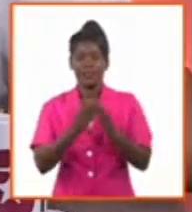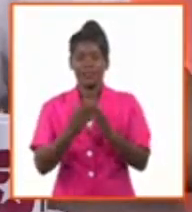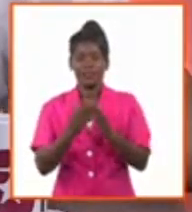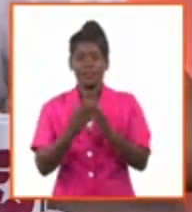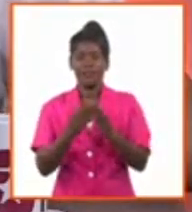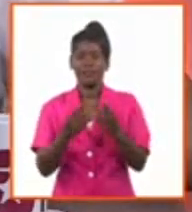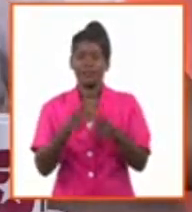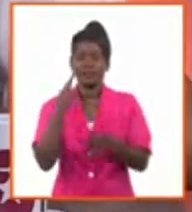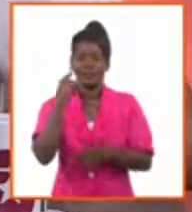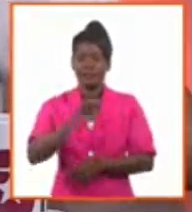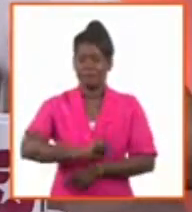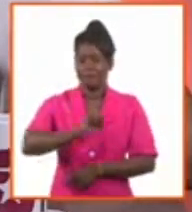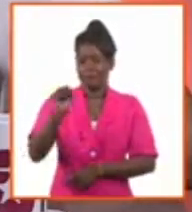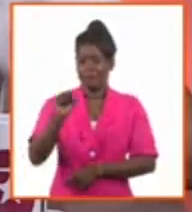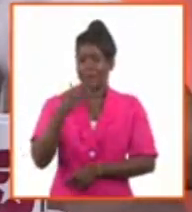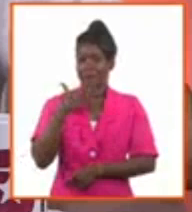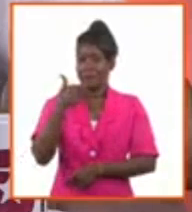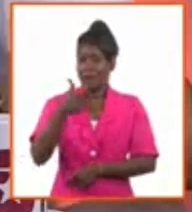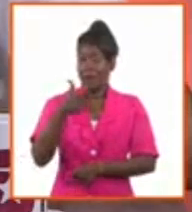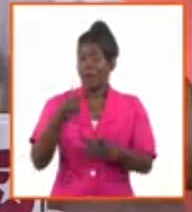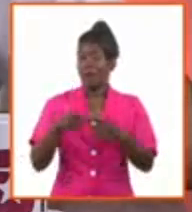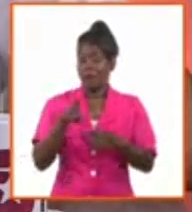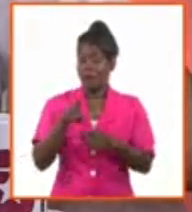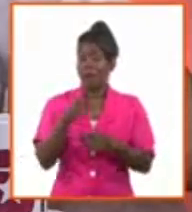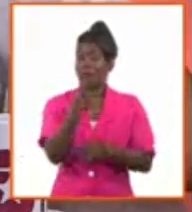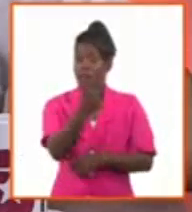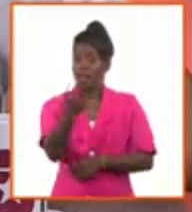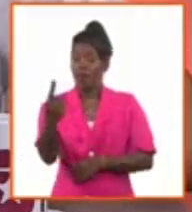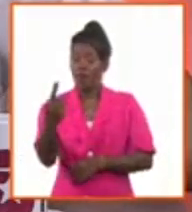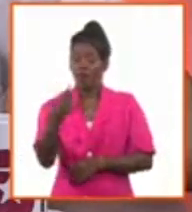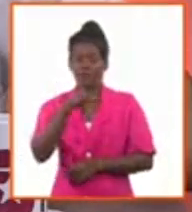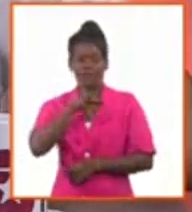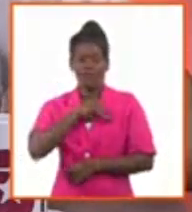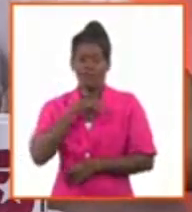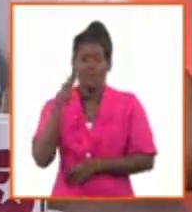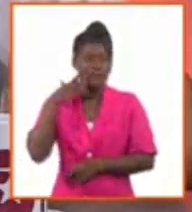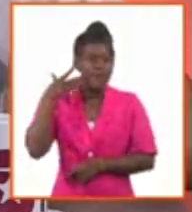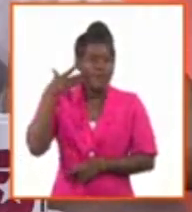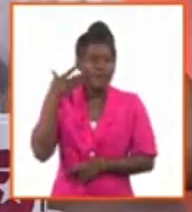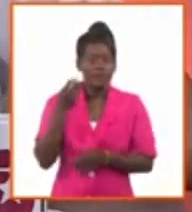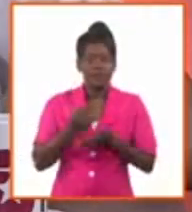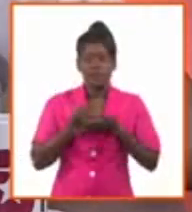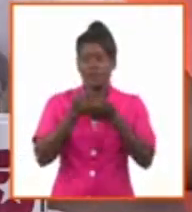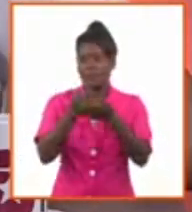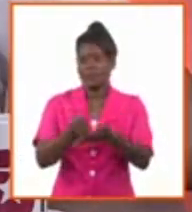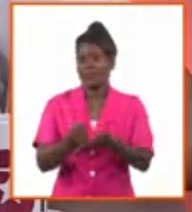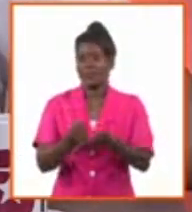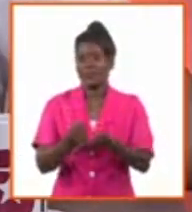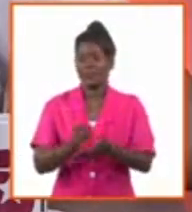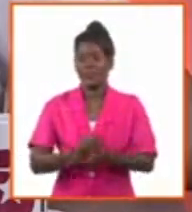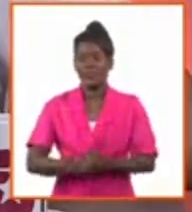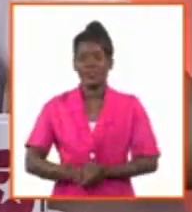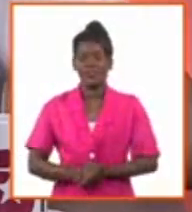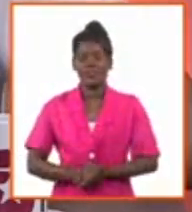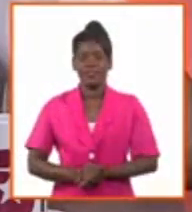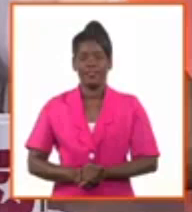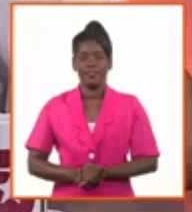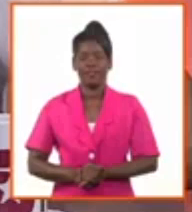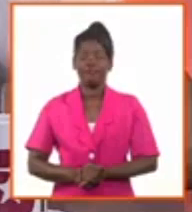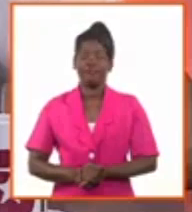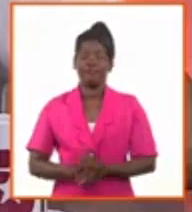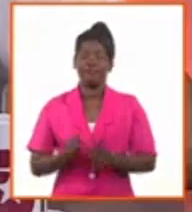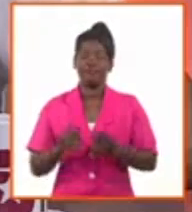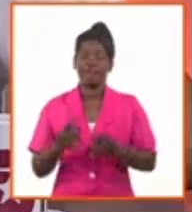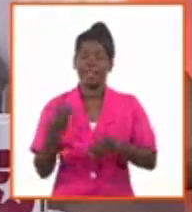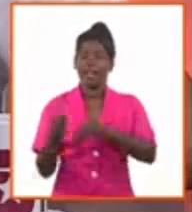periodo, logró calar en nuestros estudiantes para que ellos se sientan un poco más la sociedad como suya y no